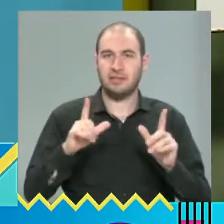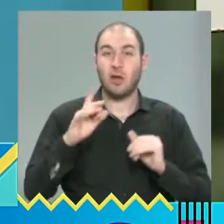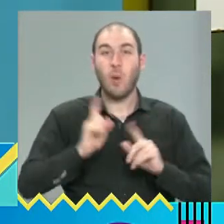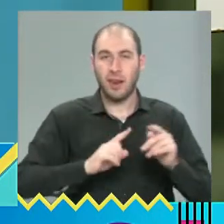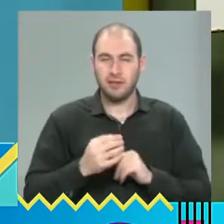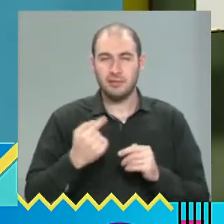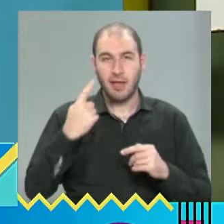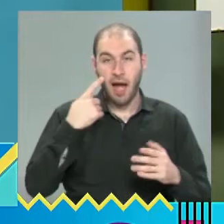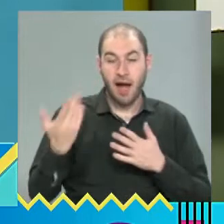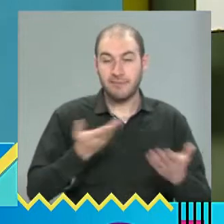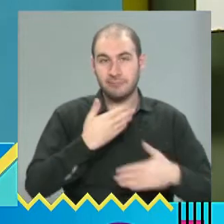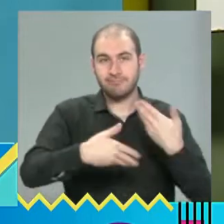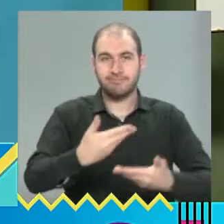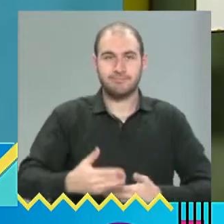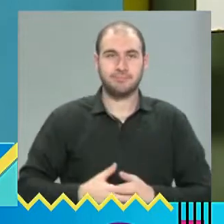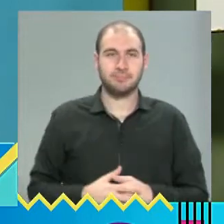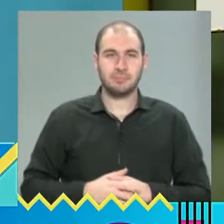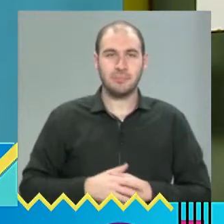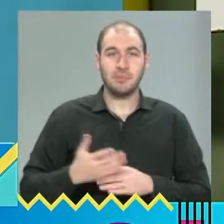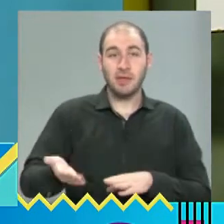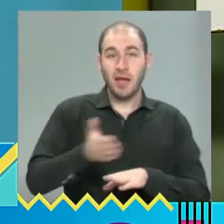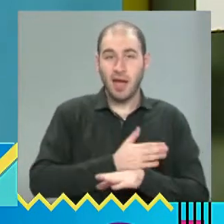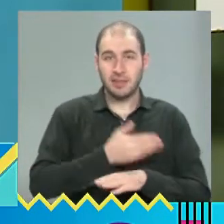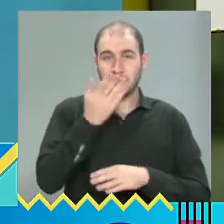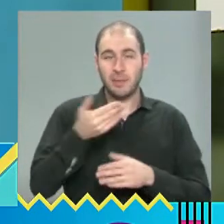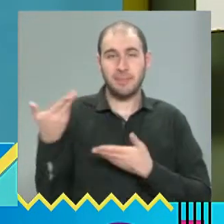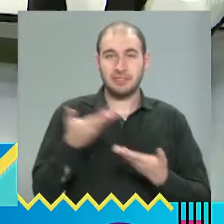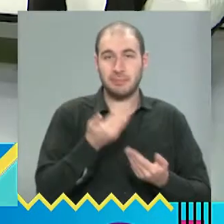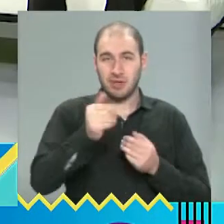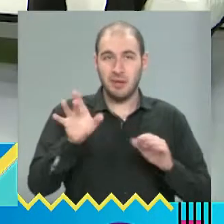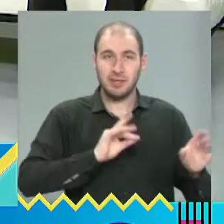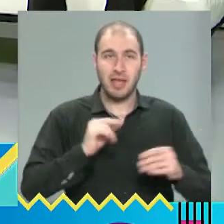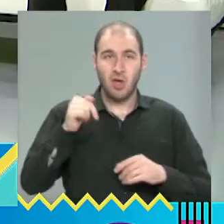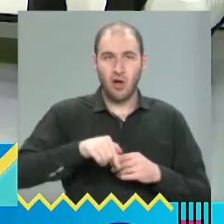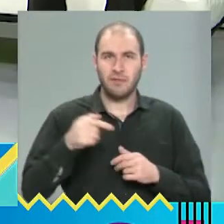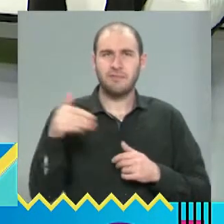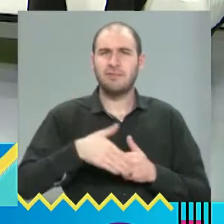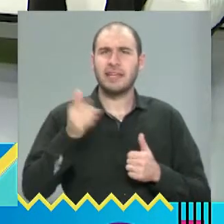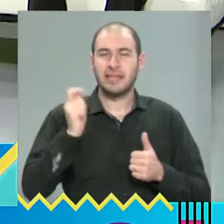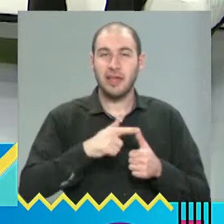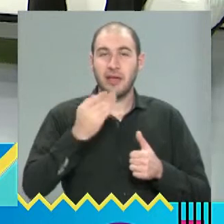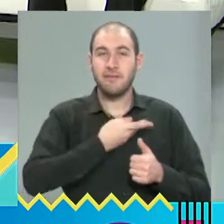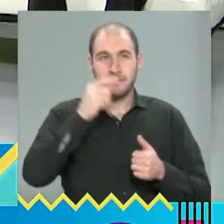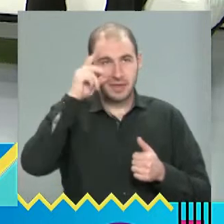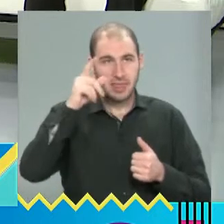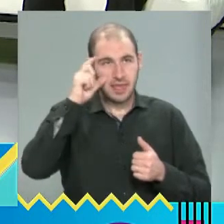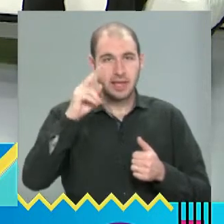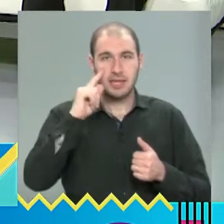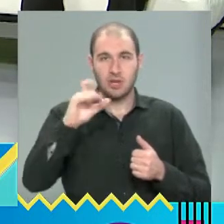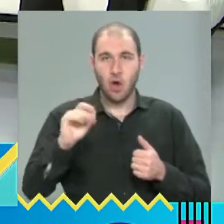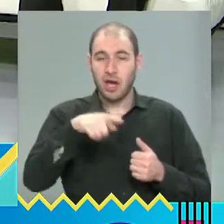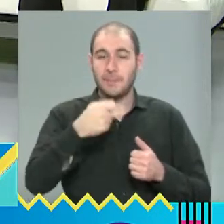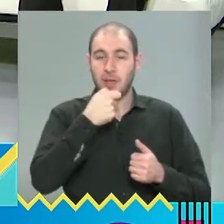vamos a ir viendo cómo se hace. Antes vamos a presentar a nuestros invitados del día. Está con nosotros Federico Manrique. Él